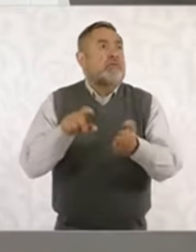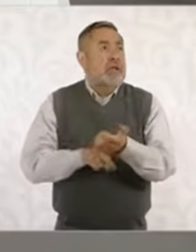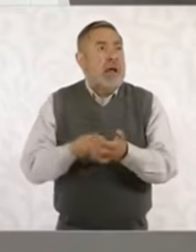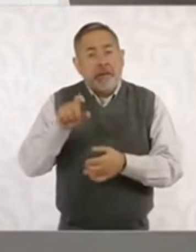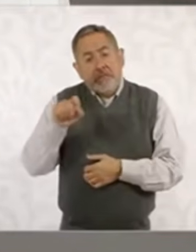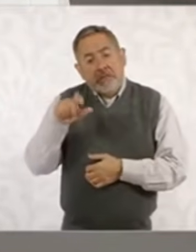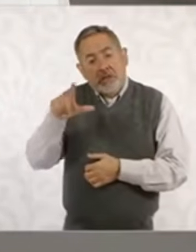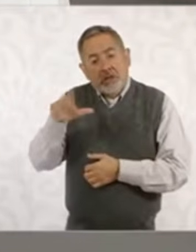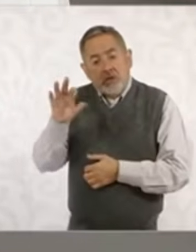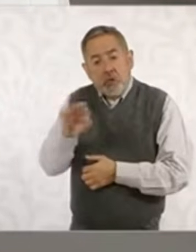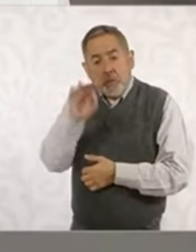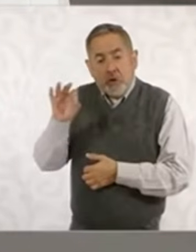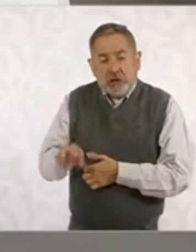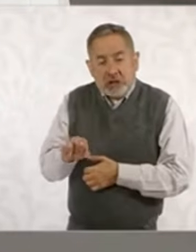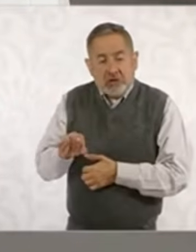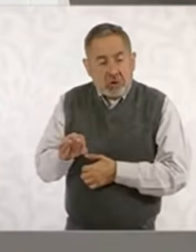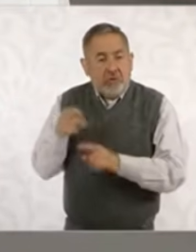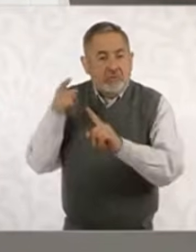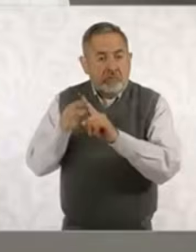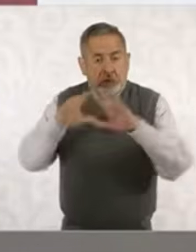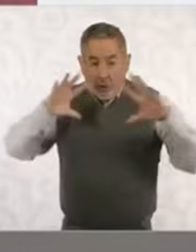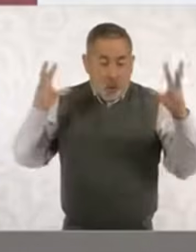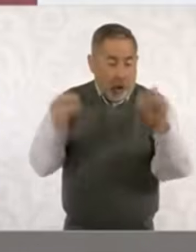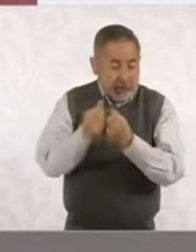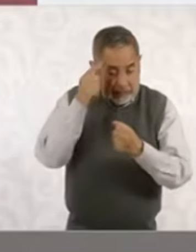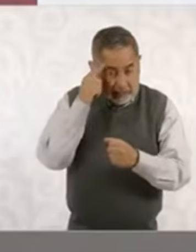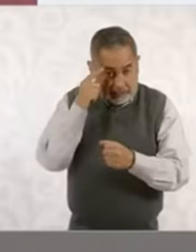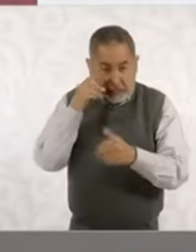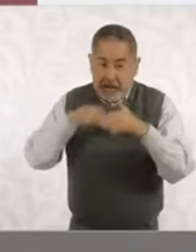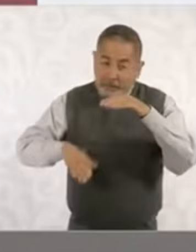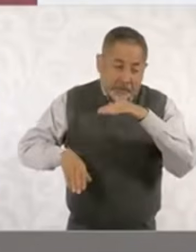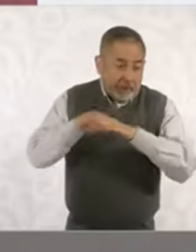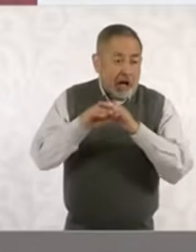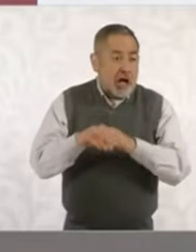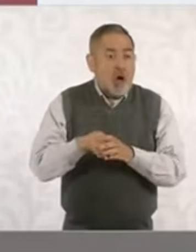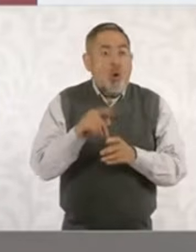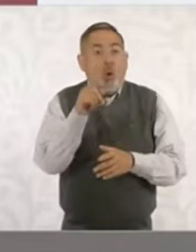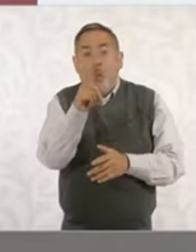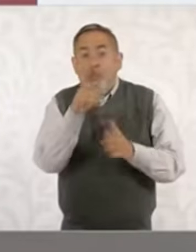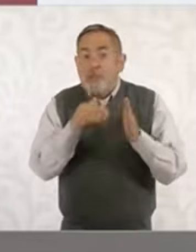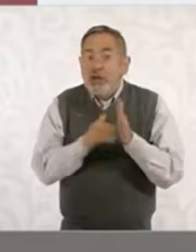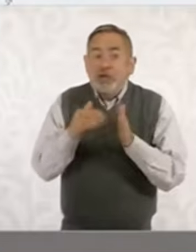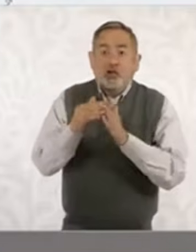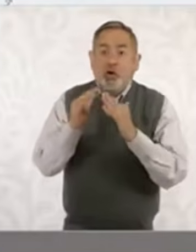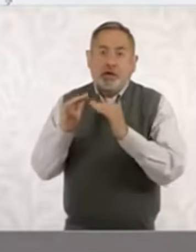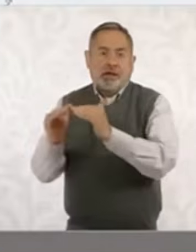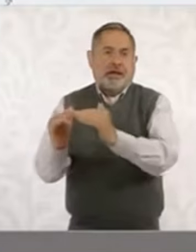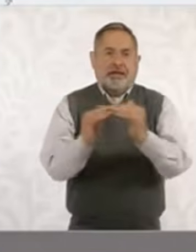la meta con respecto al 1,200,000 viviendas. La que sigue, por favor.